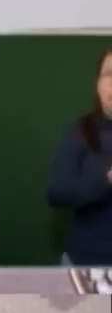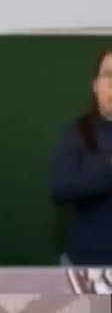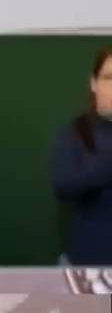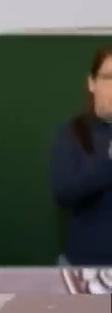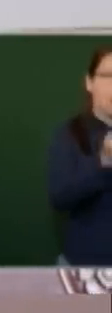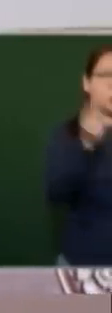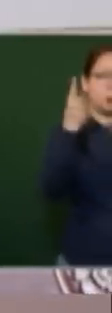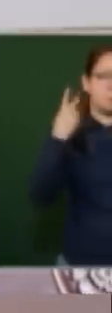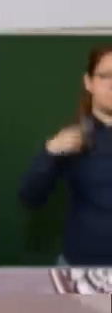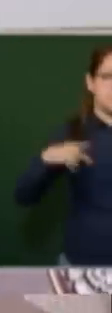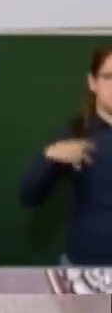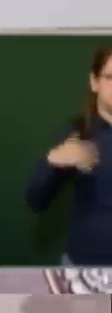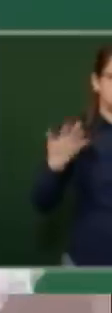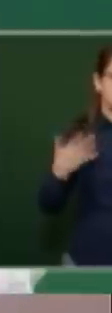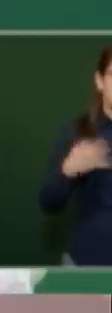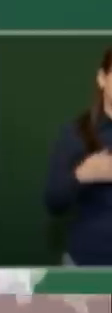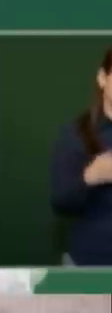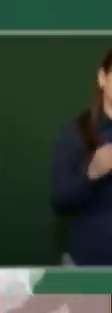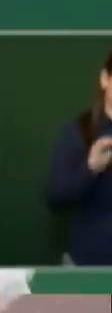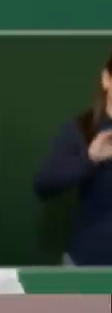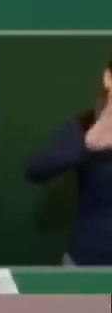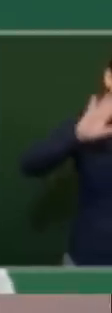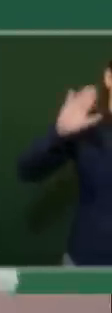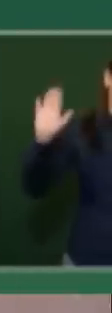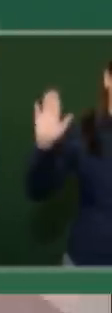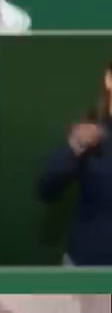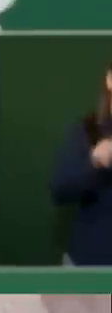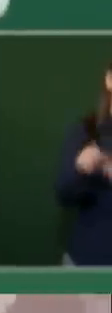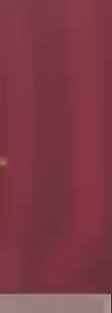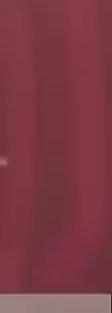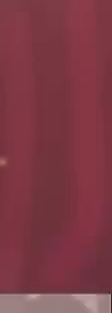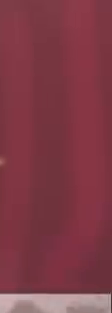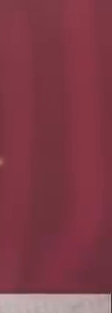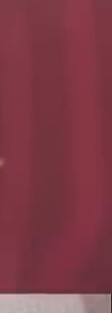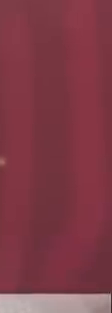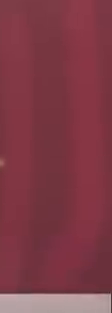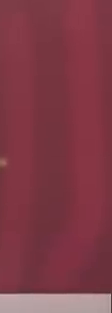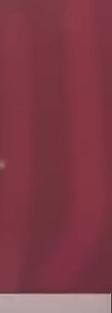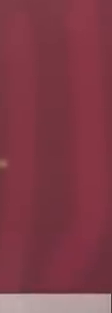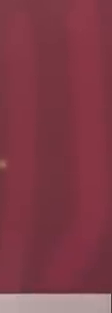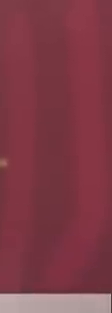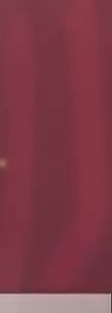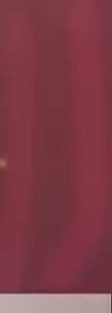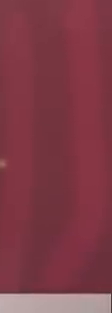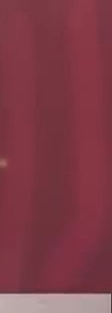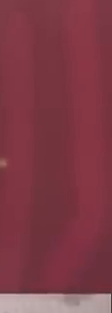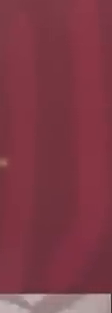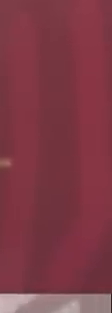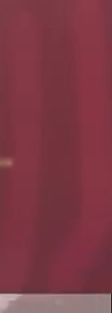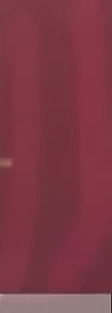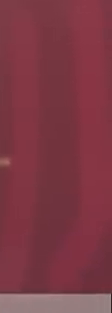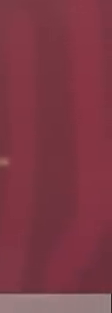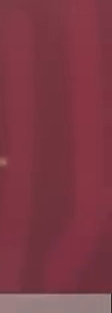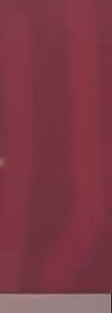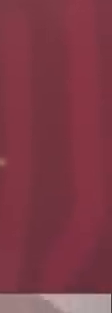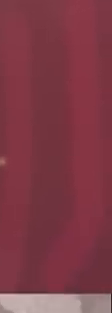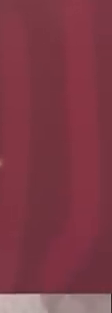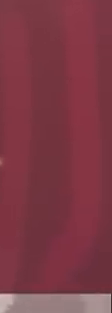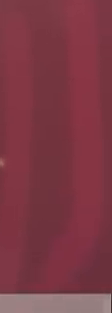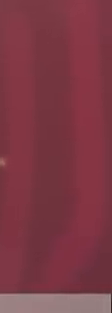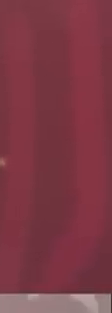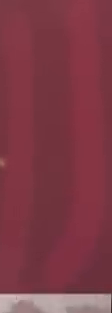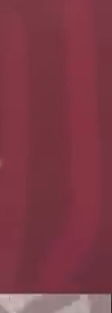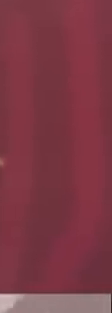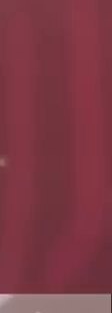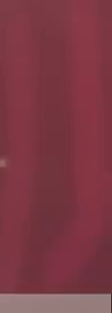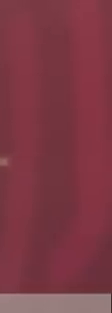Y me imagino que si eran políticos de la oposición, ¿no? Sí, básicamente de la oposición, claro que sí. Y el otro